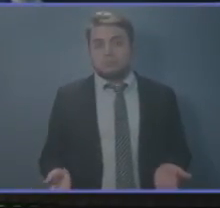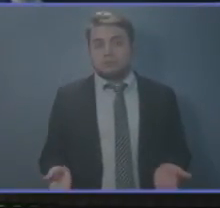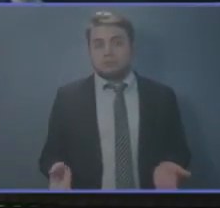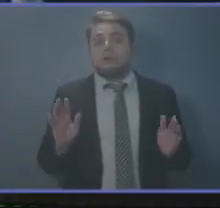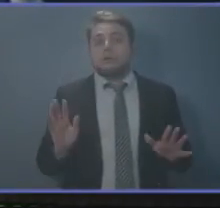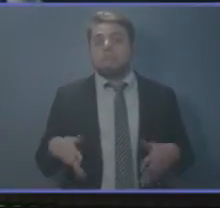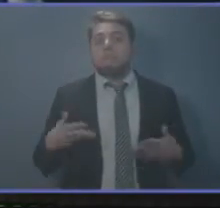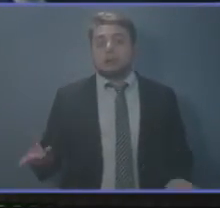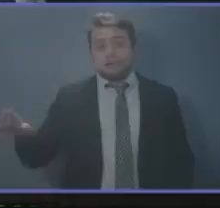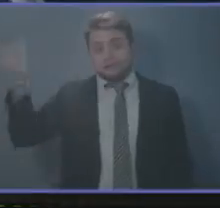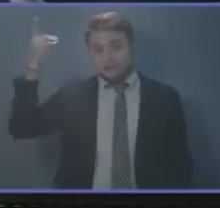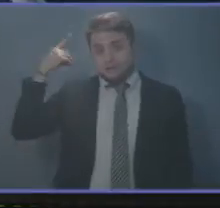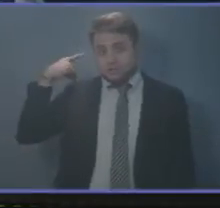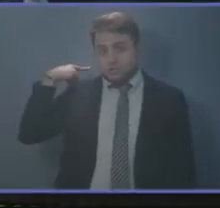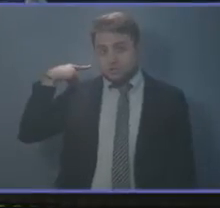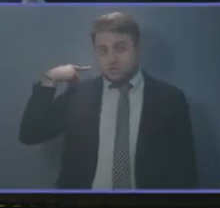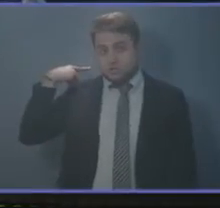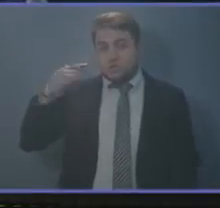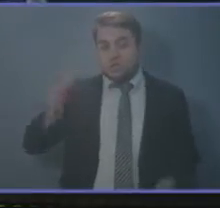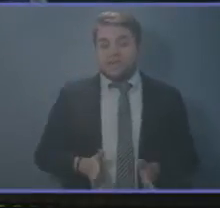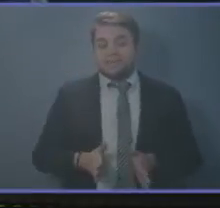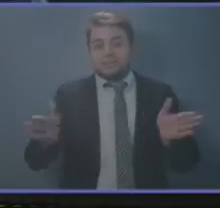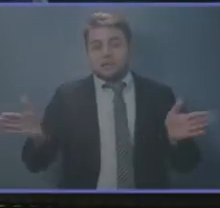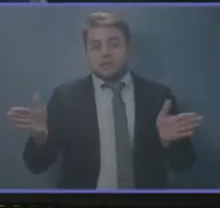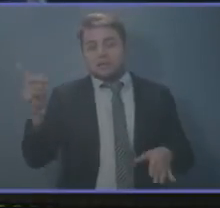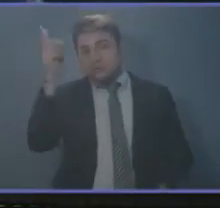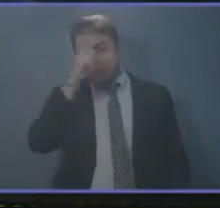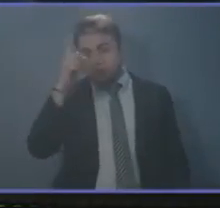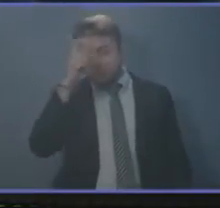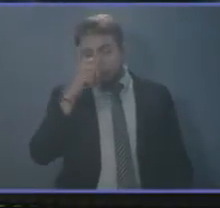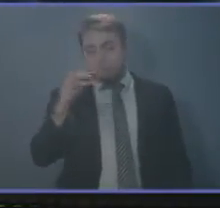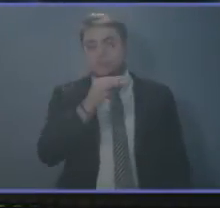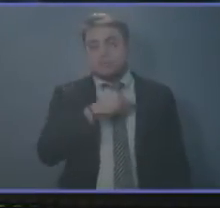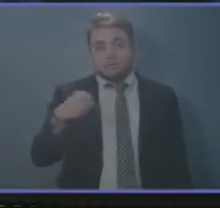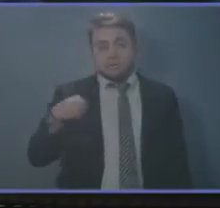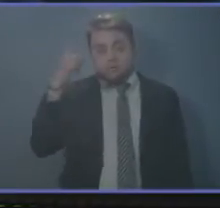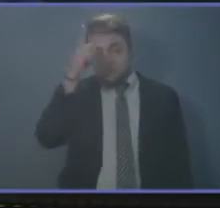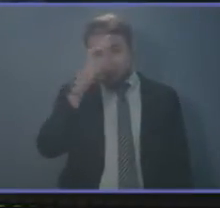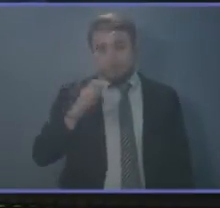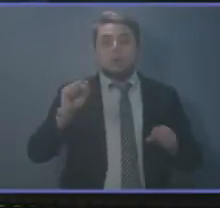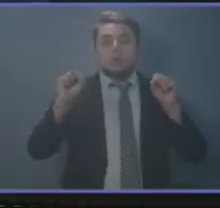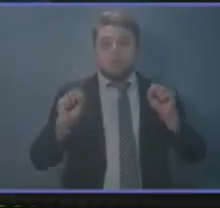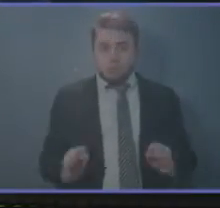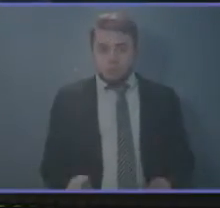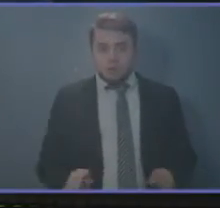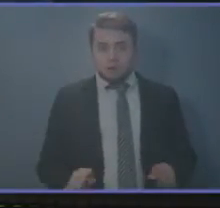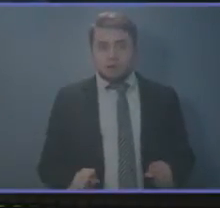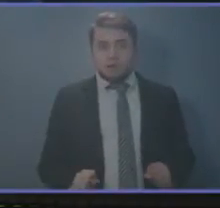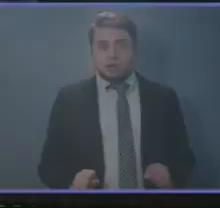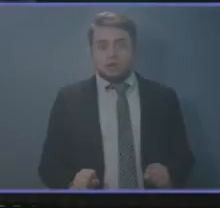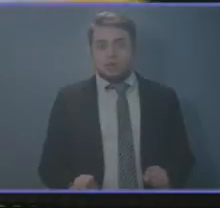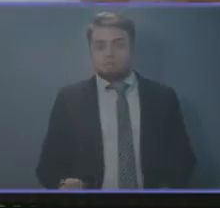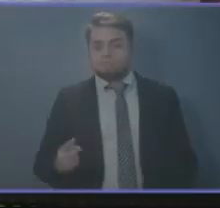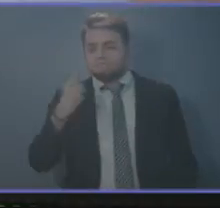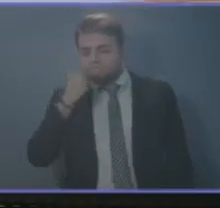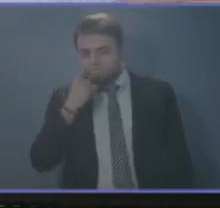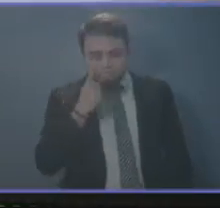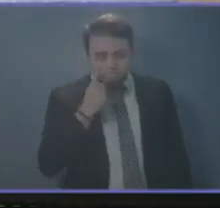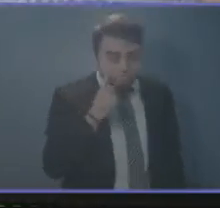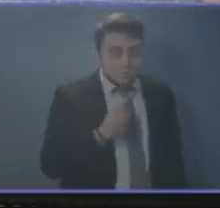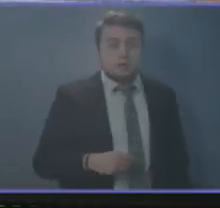específicamente la Dirección General de Trabajo del Ministerio de Trabajo sea la encargada de verificar que se firmen